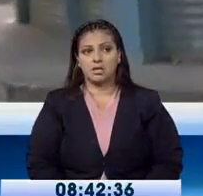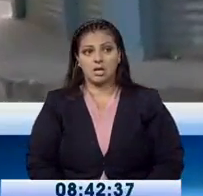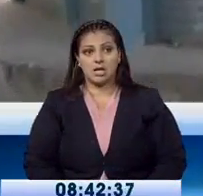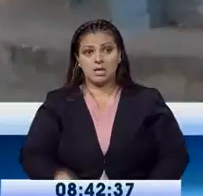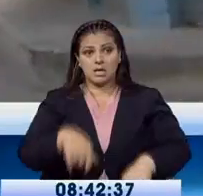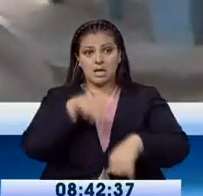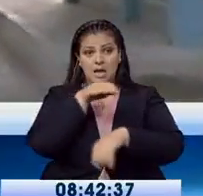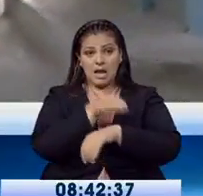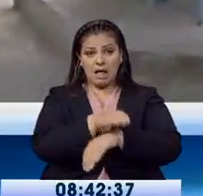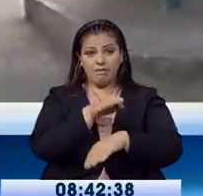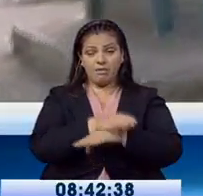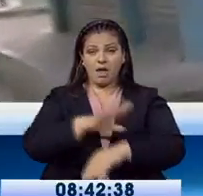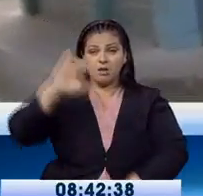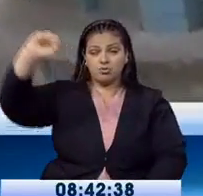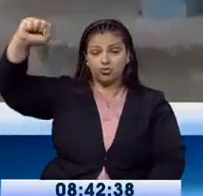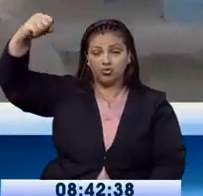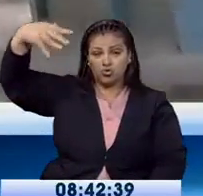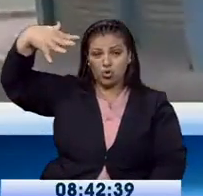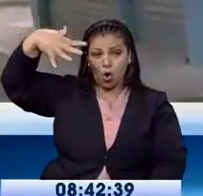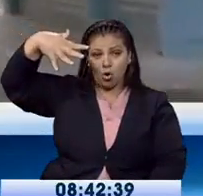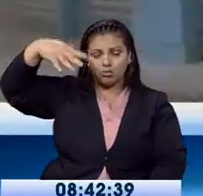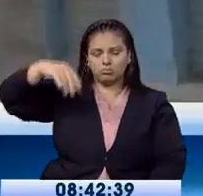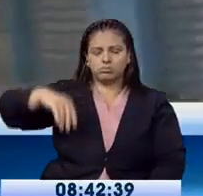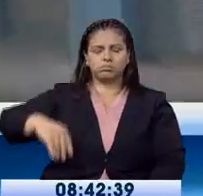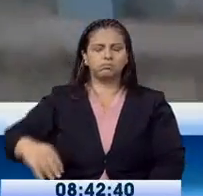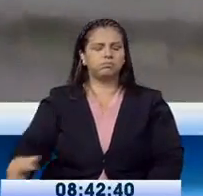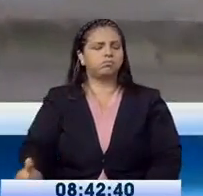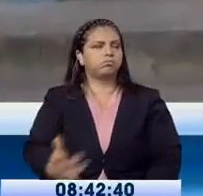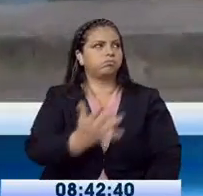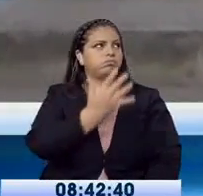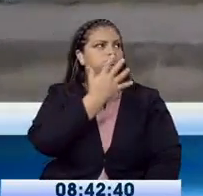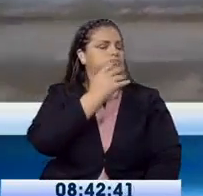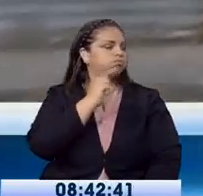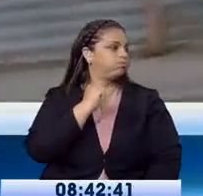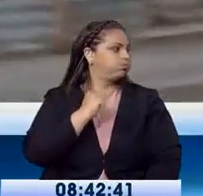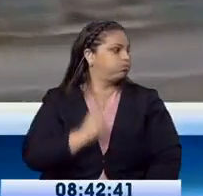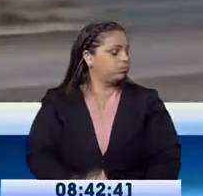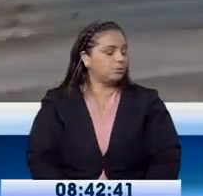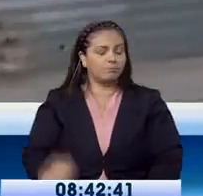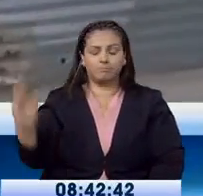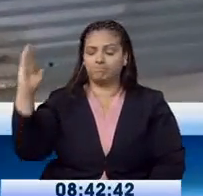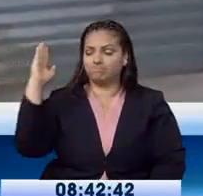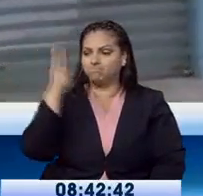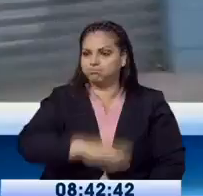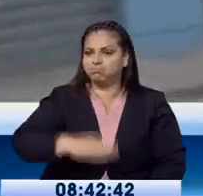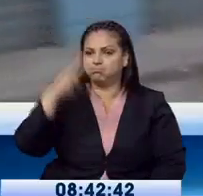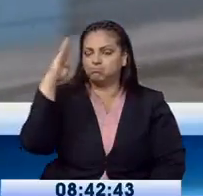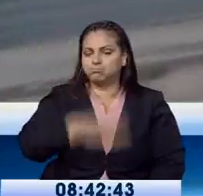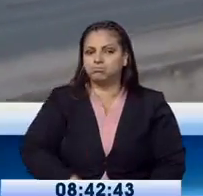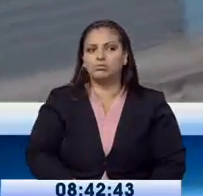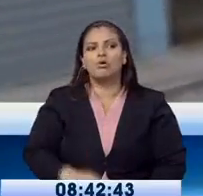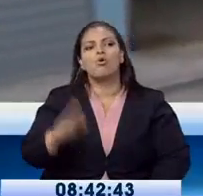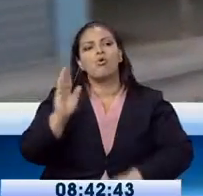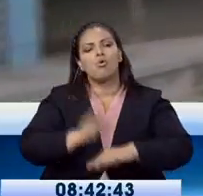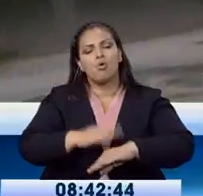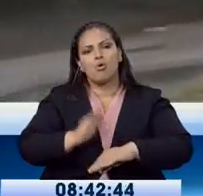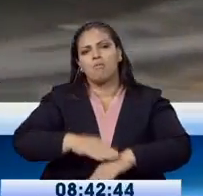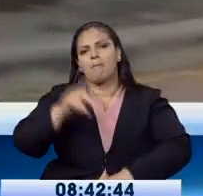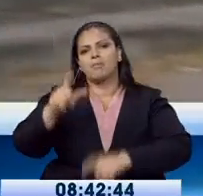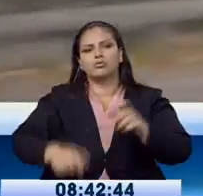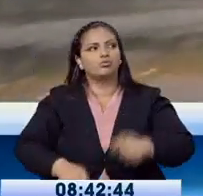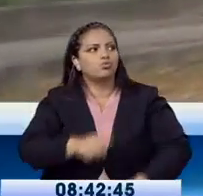fuerte de aquí semana sale un olor insoportable en todo este